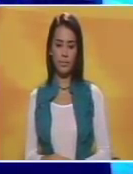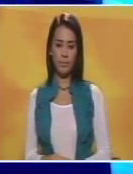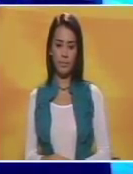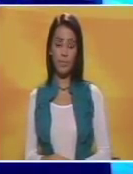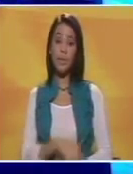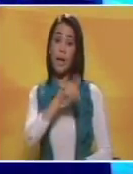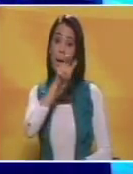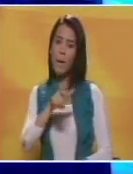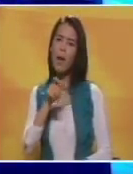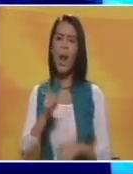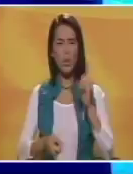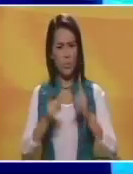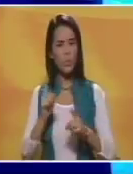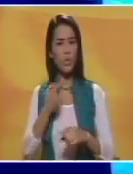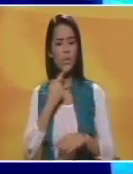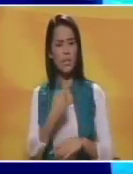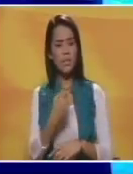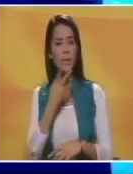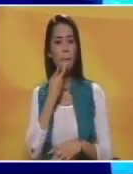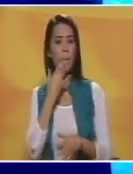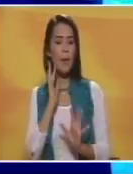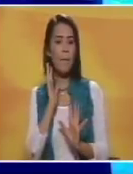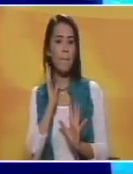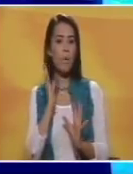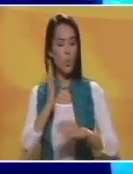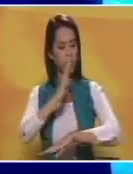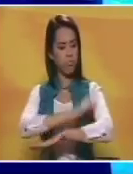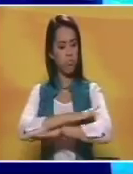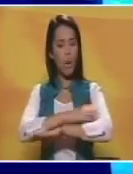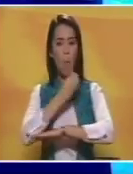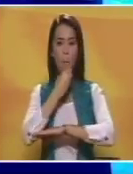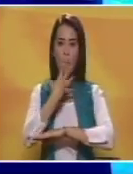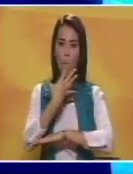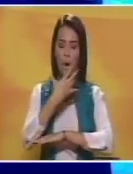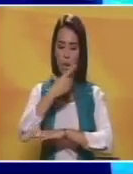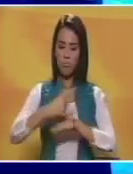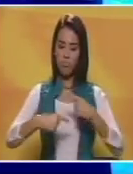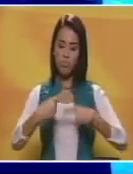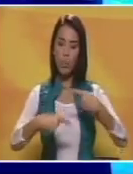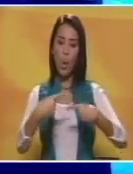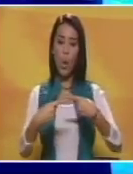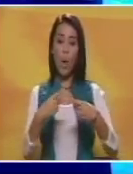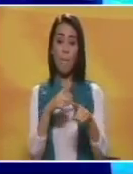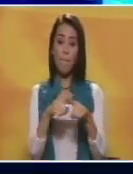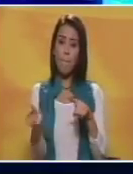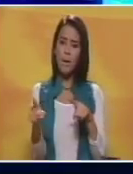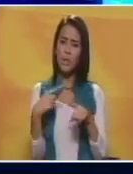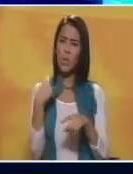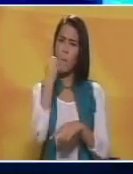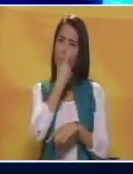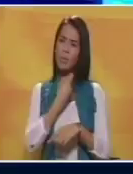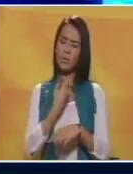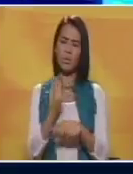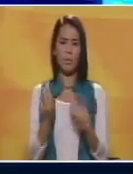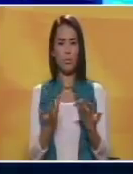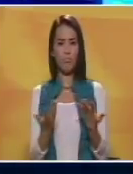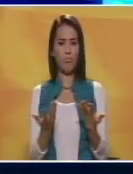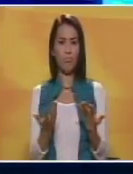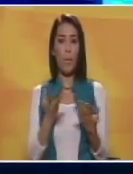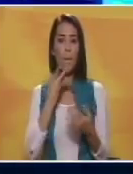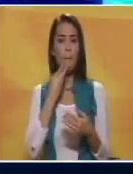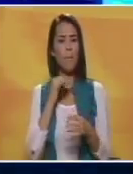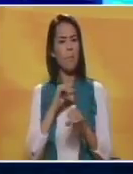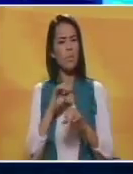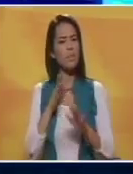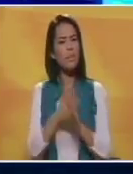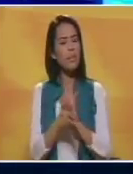Mucho se habla sobre los beneficios que nos trae mantener una actitud positiva en nuestro día a día, pero poco nos preguntamos por el contrario. ¿Qué